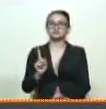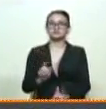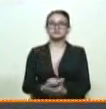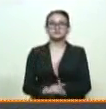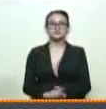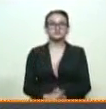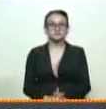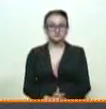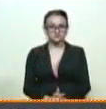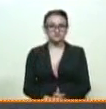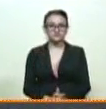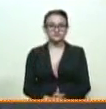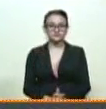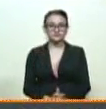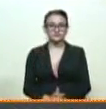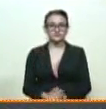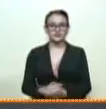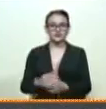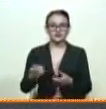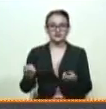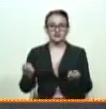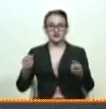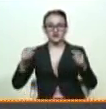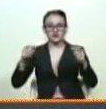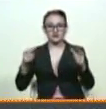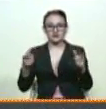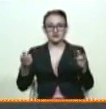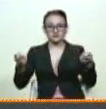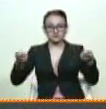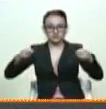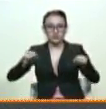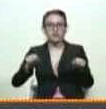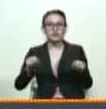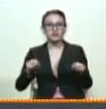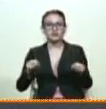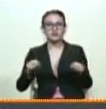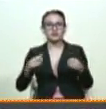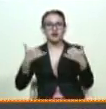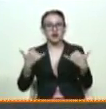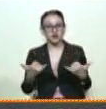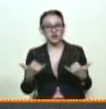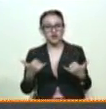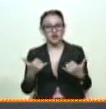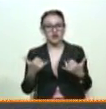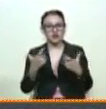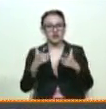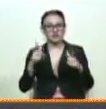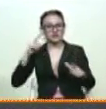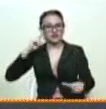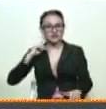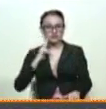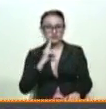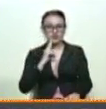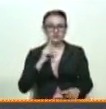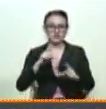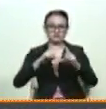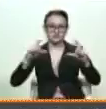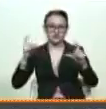Cierro esta intervención citando, como siempre, a nuestro libertador Simón